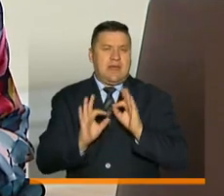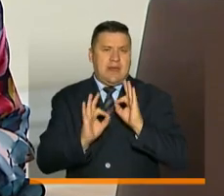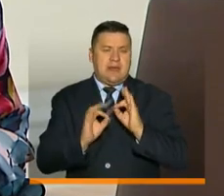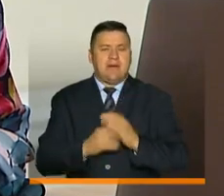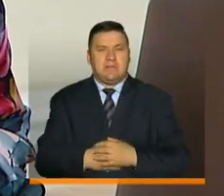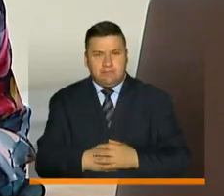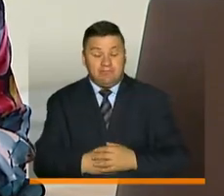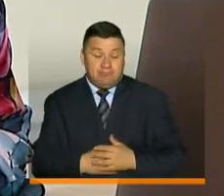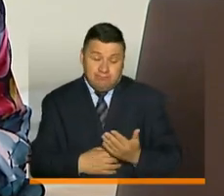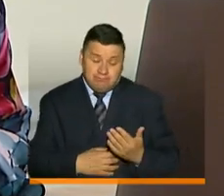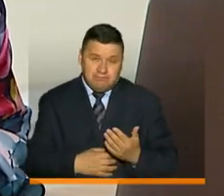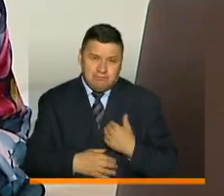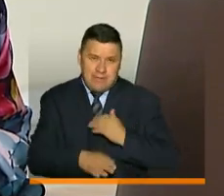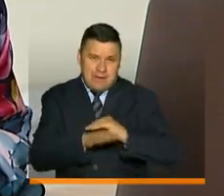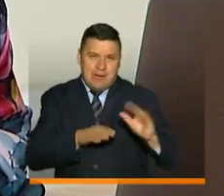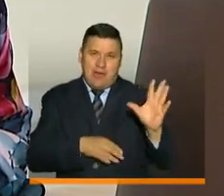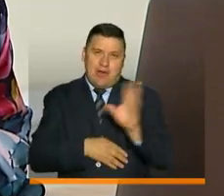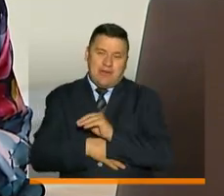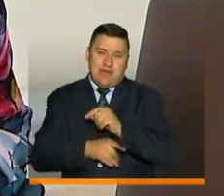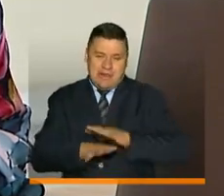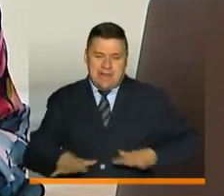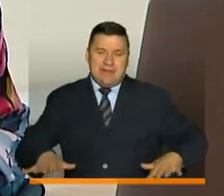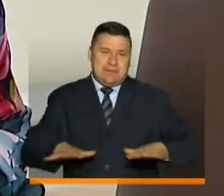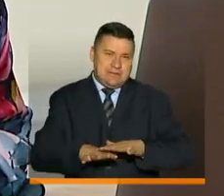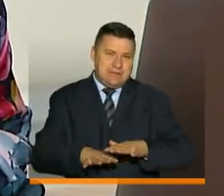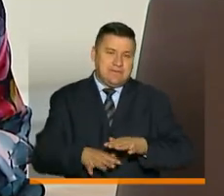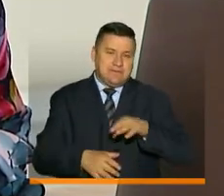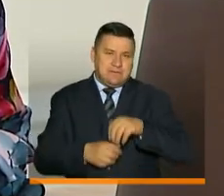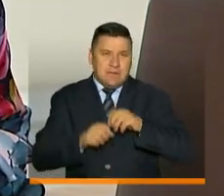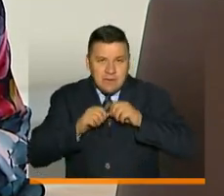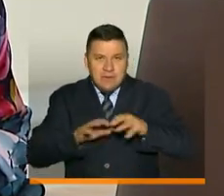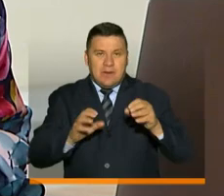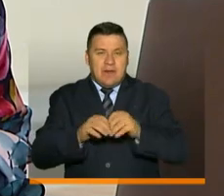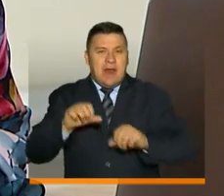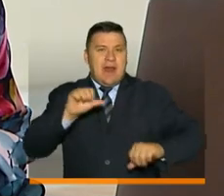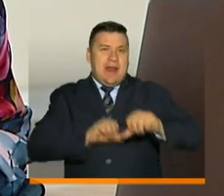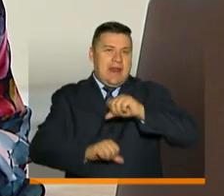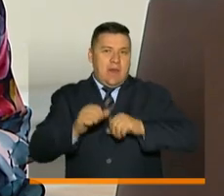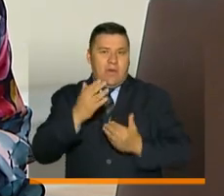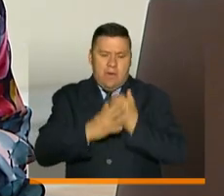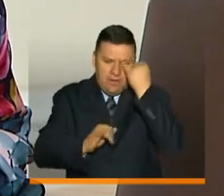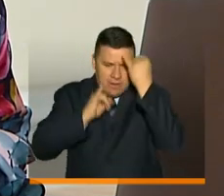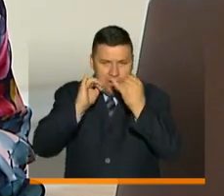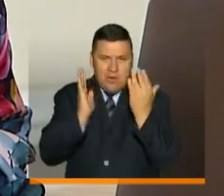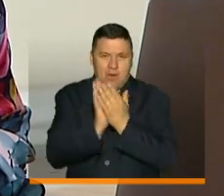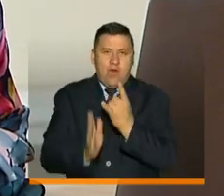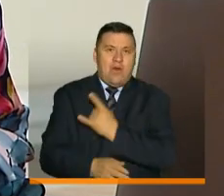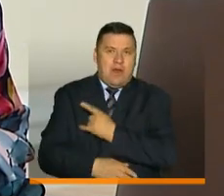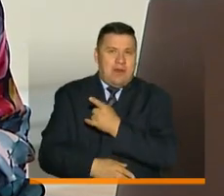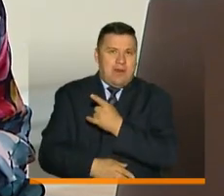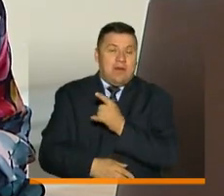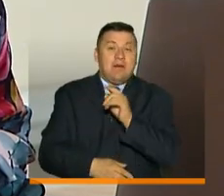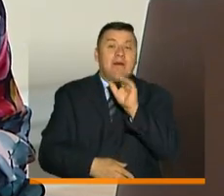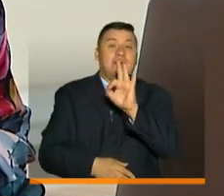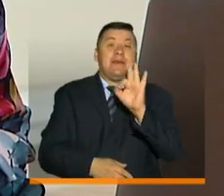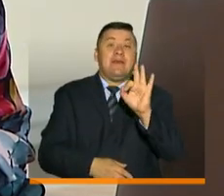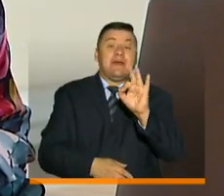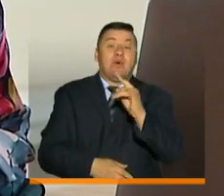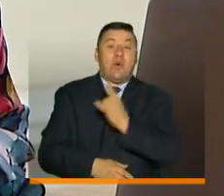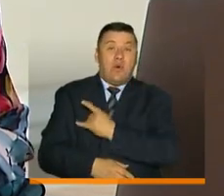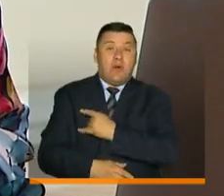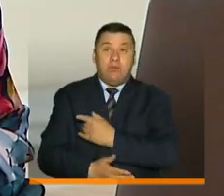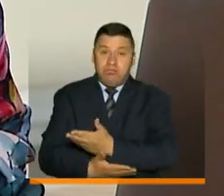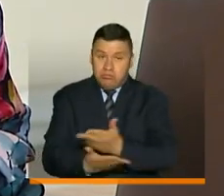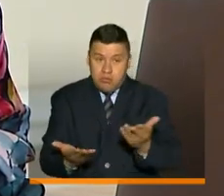calidad. Así que muy invitados todos a este espacio y a lo que será el lanzamiento del Laboratorio de Innovación de Educación Superior. 33 universidades